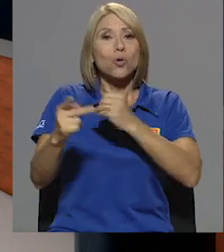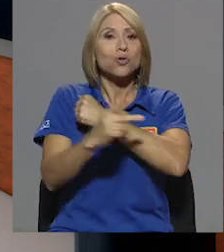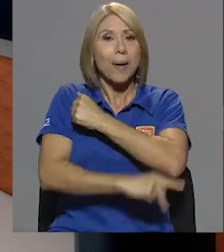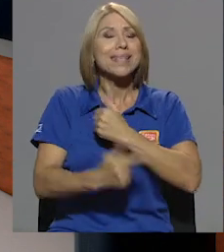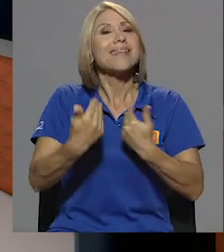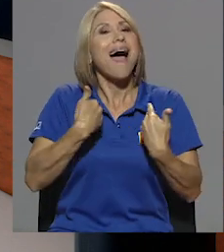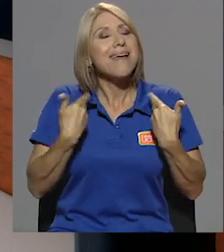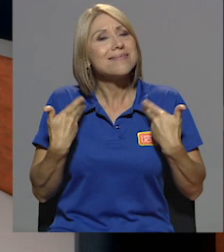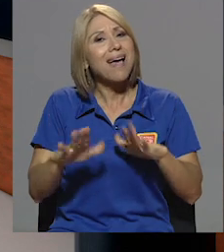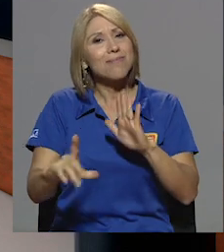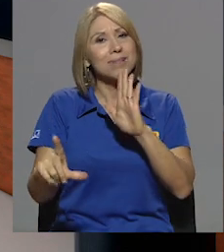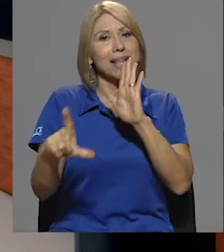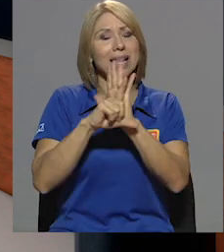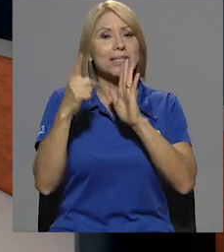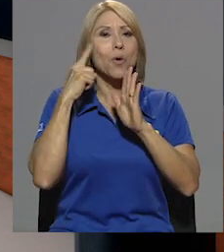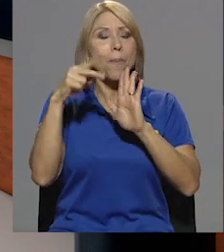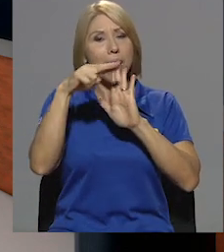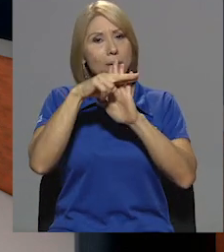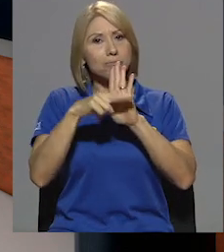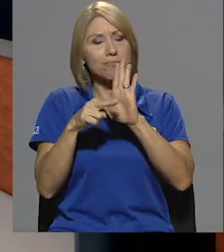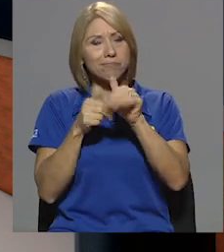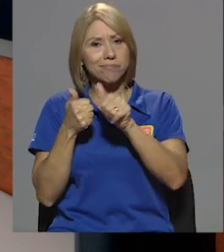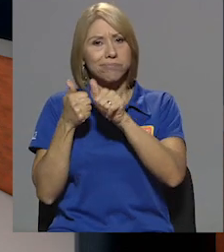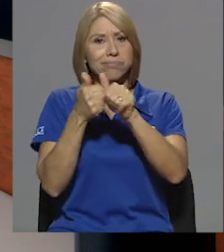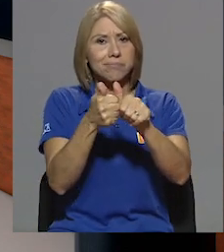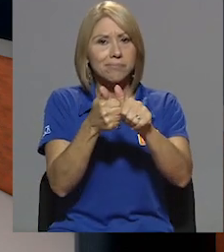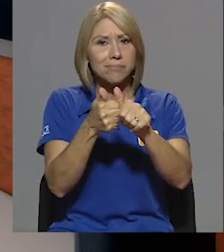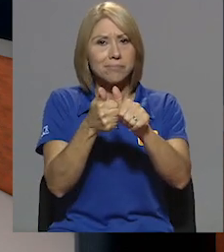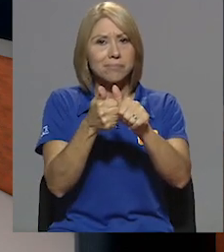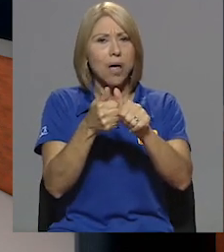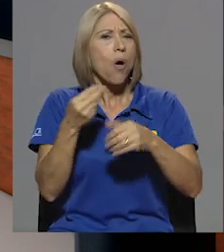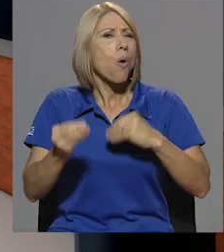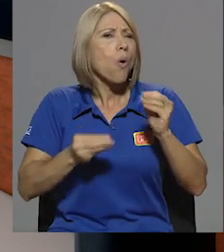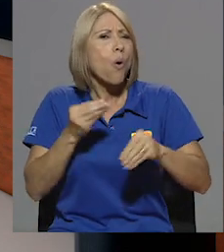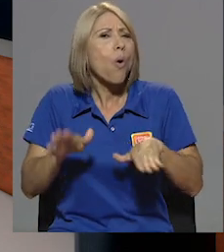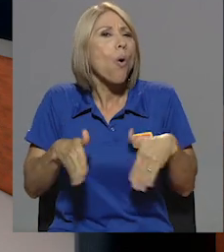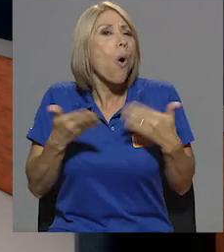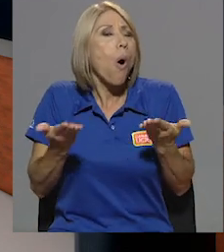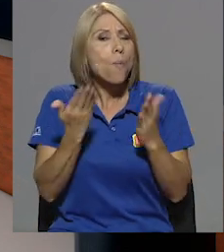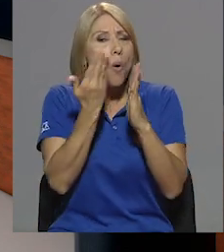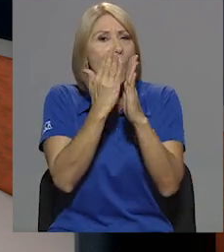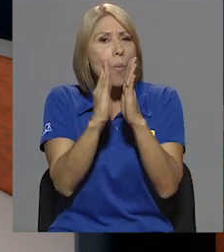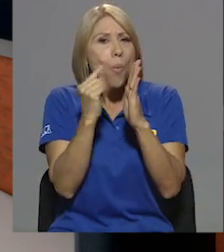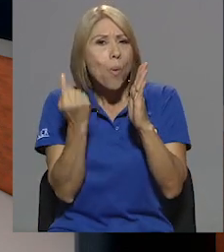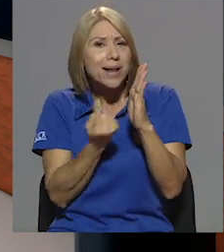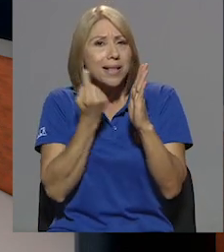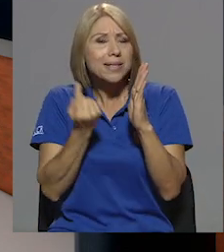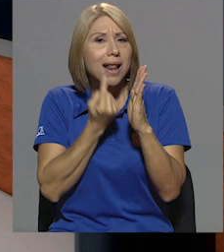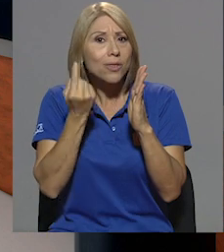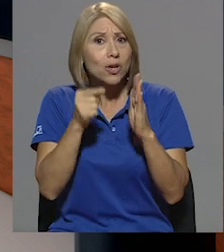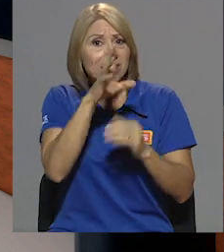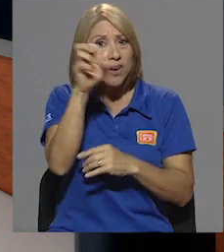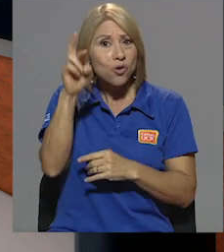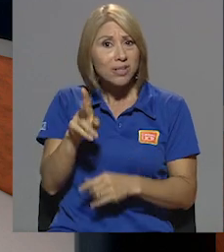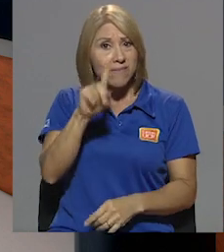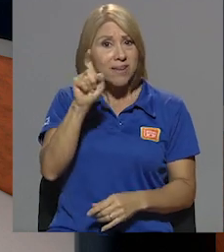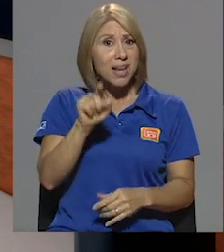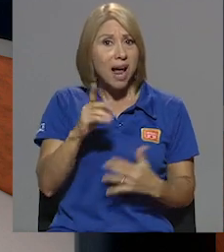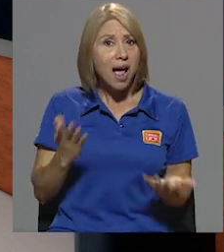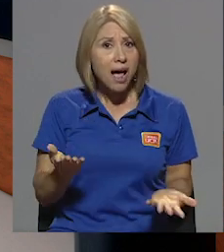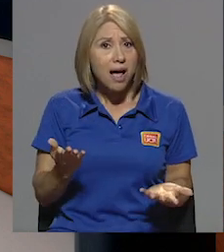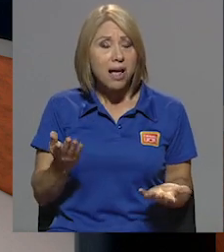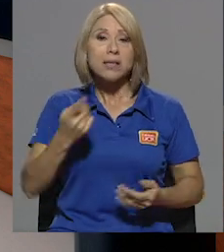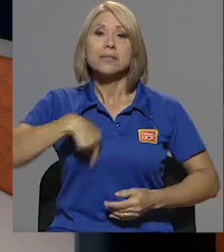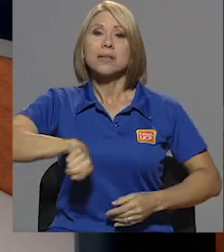algunos países existe legislación para regular esta práctica como andarán esas puertas giratorias en costa rica